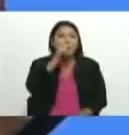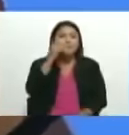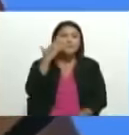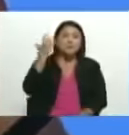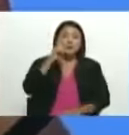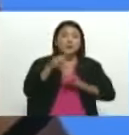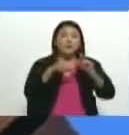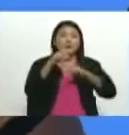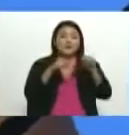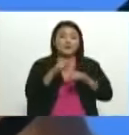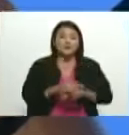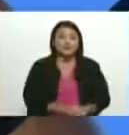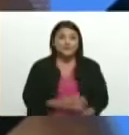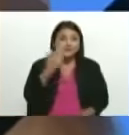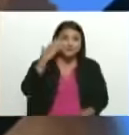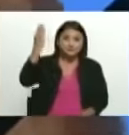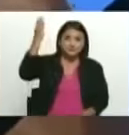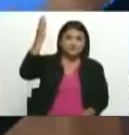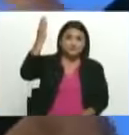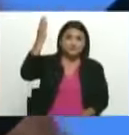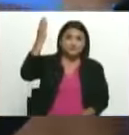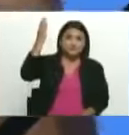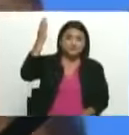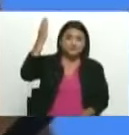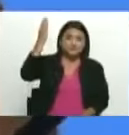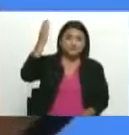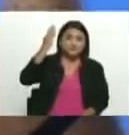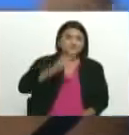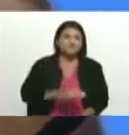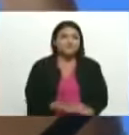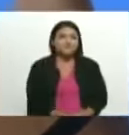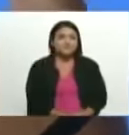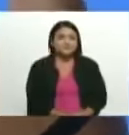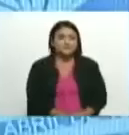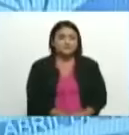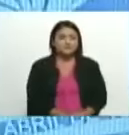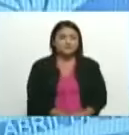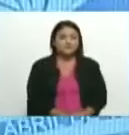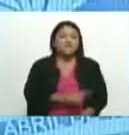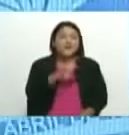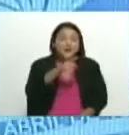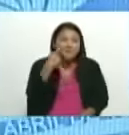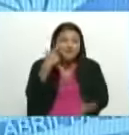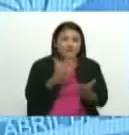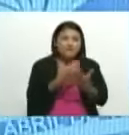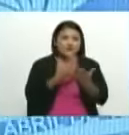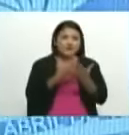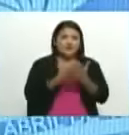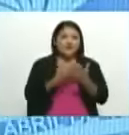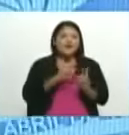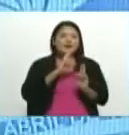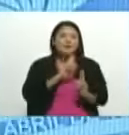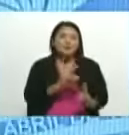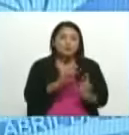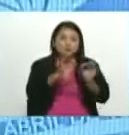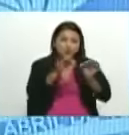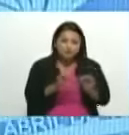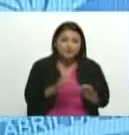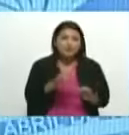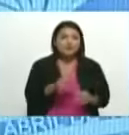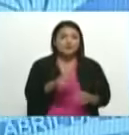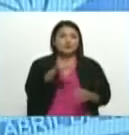Martínez. Busca, ahí donde él dice, está el listado de lo que él dice. Estos son verdaderamente los